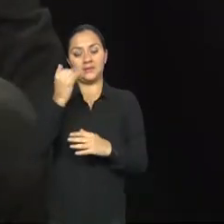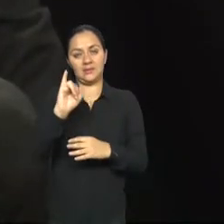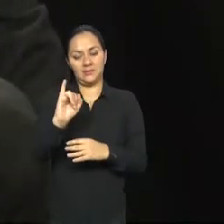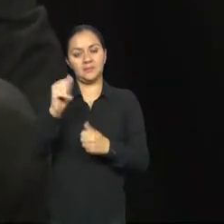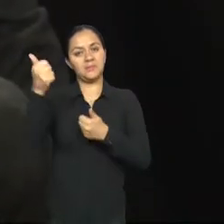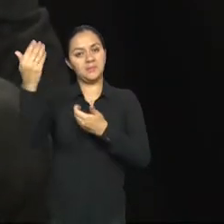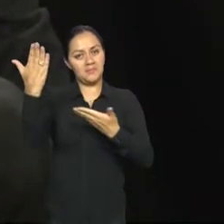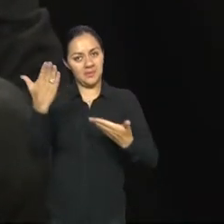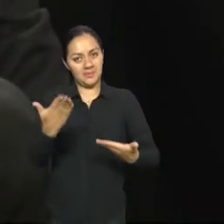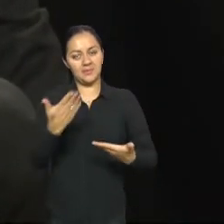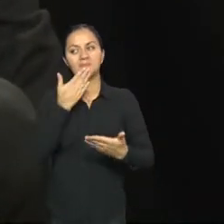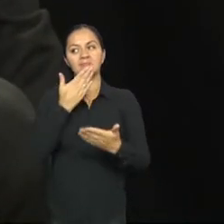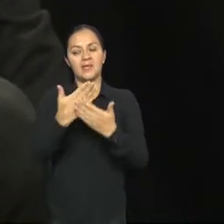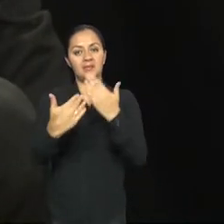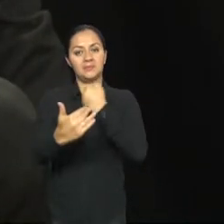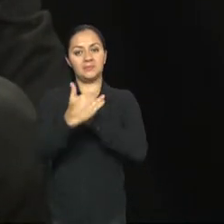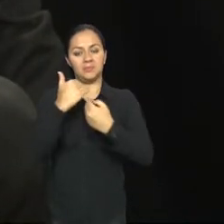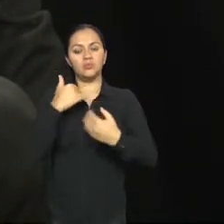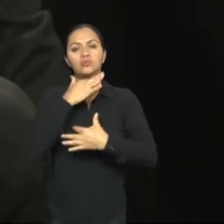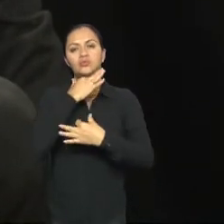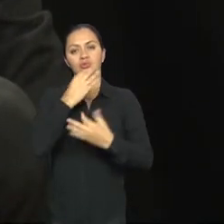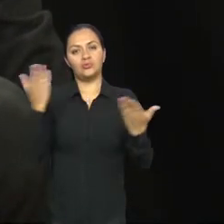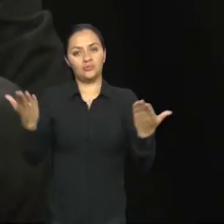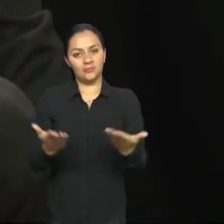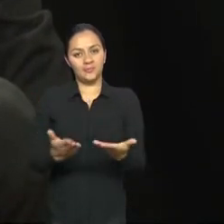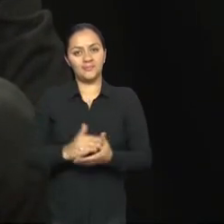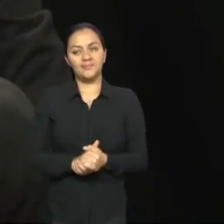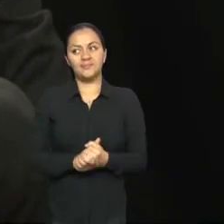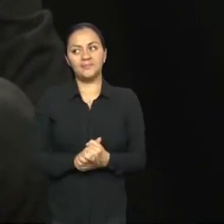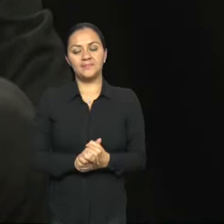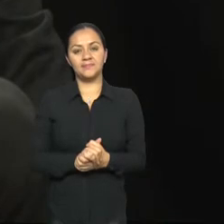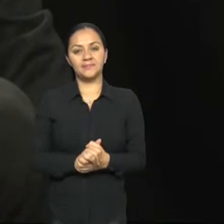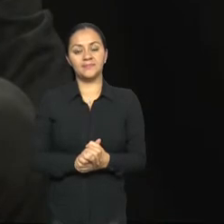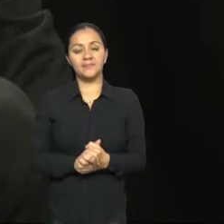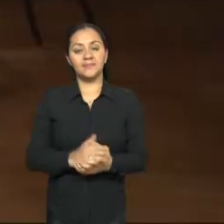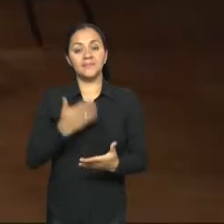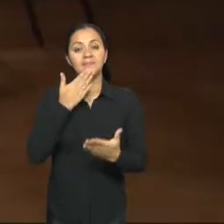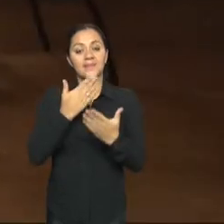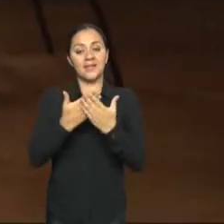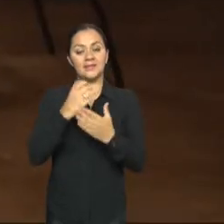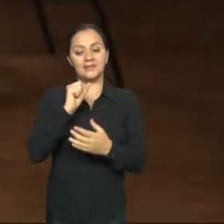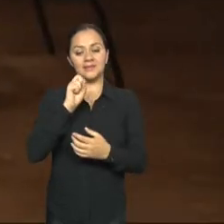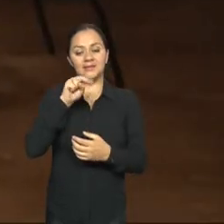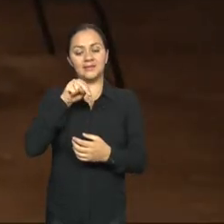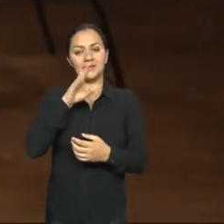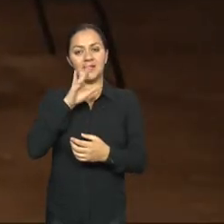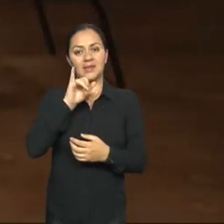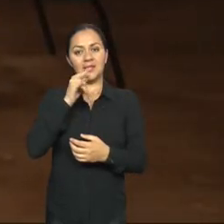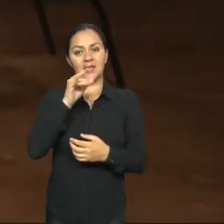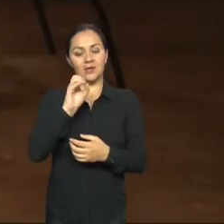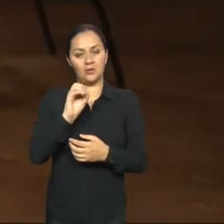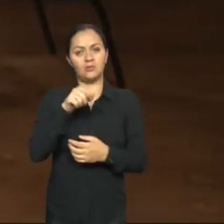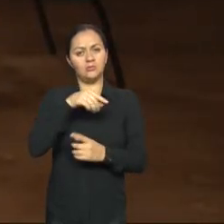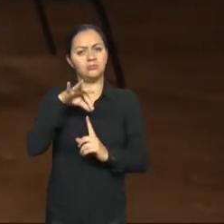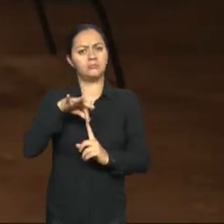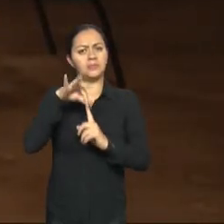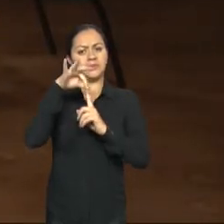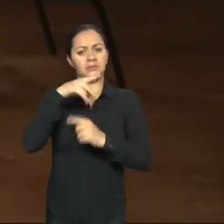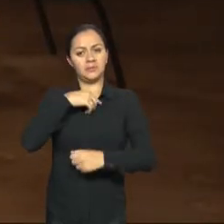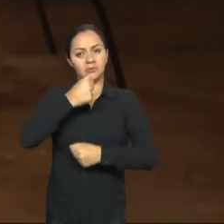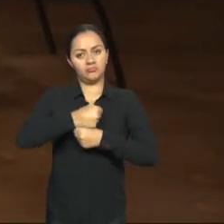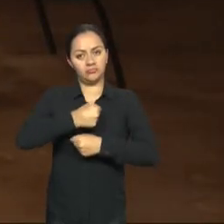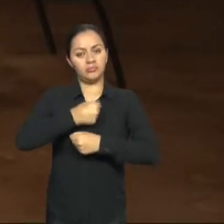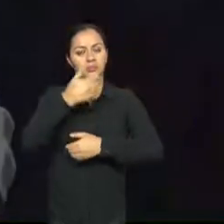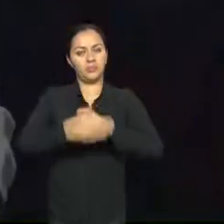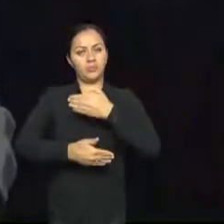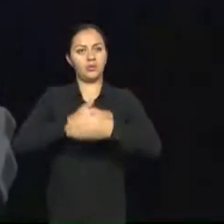Santiago. Muchas gracias por la invitación. Un placer estar aquí en su programa. Gracias, Santiago. Qué gusto tenerte aquí. Parte primordial del proceso